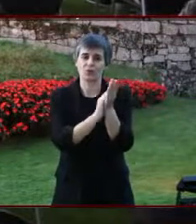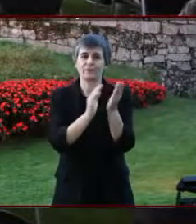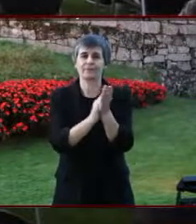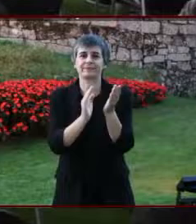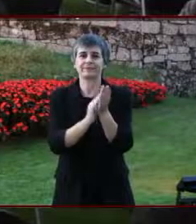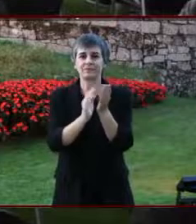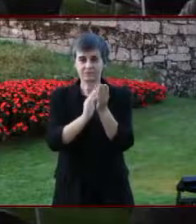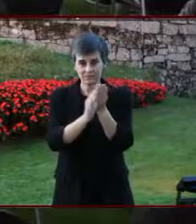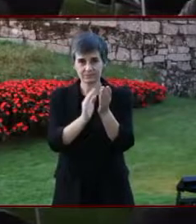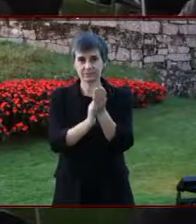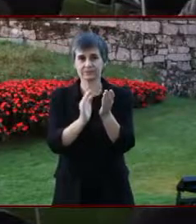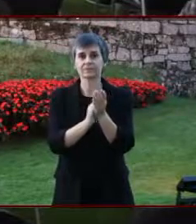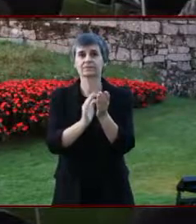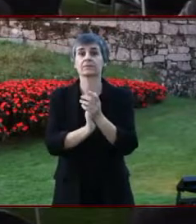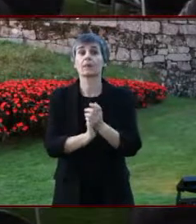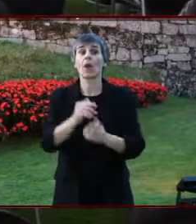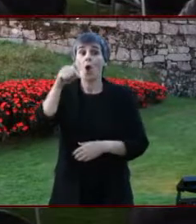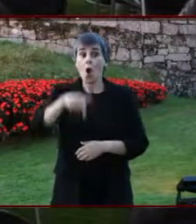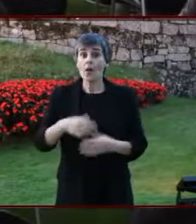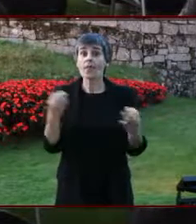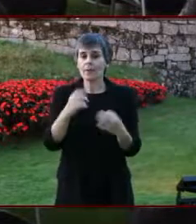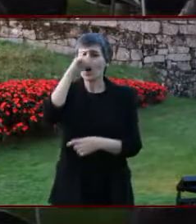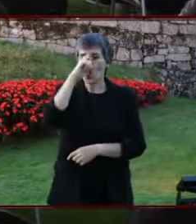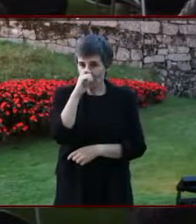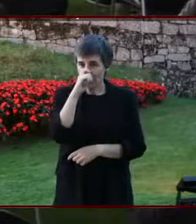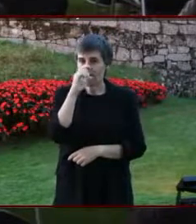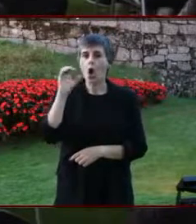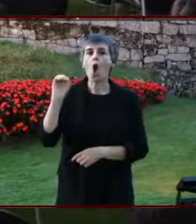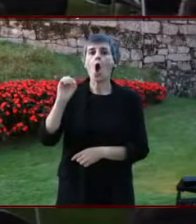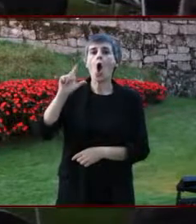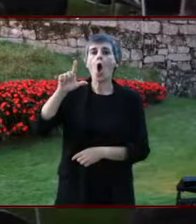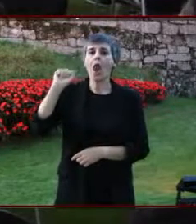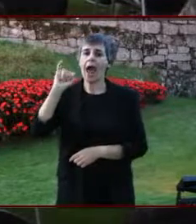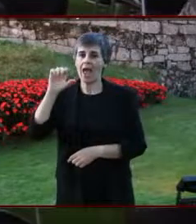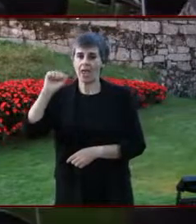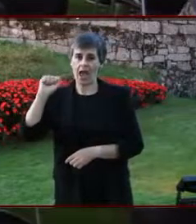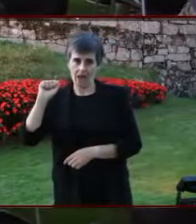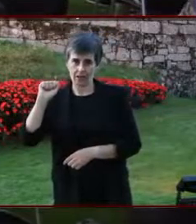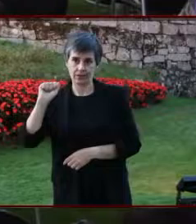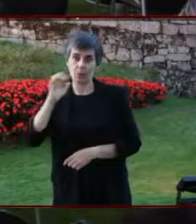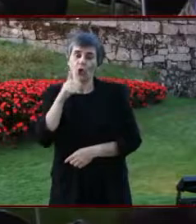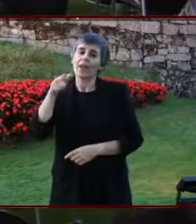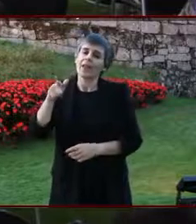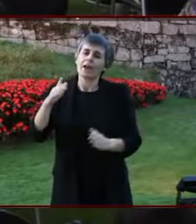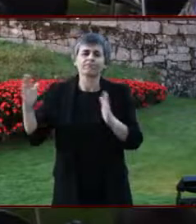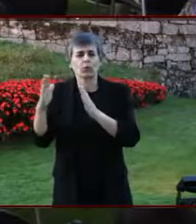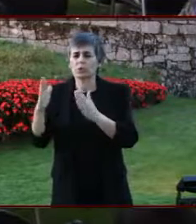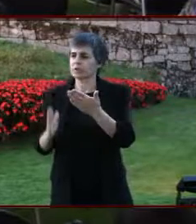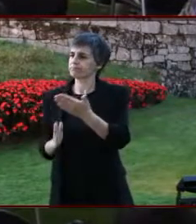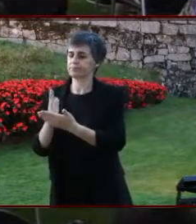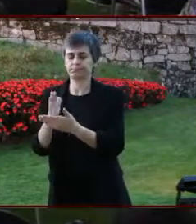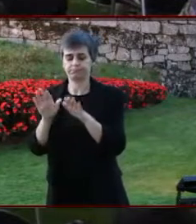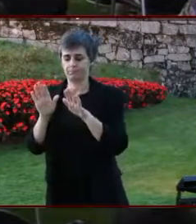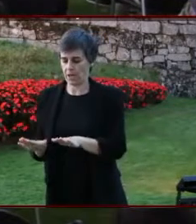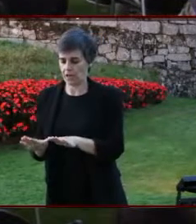E hoxe teño que recordar a Olalla, que se tomou un tempo para